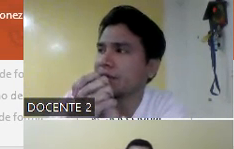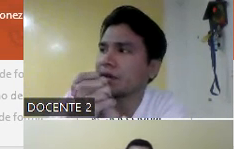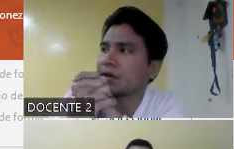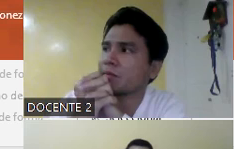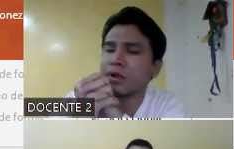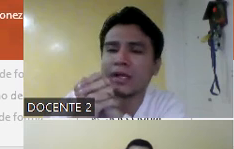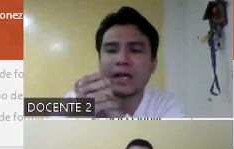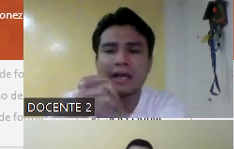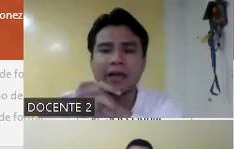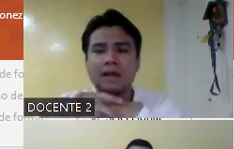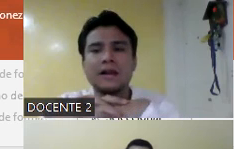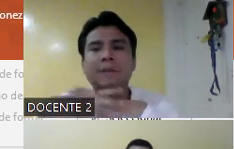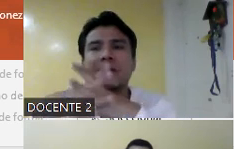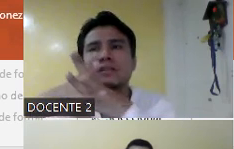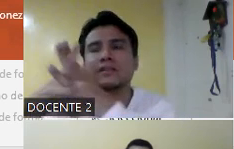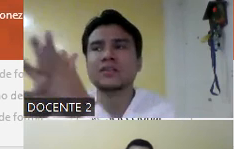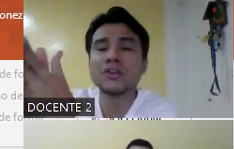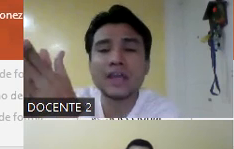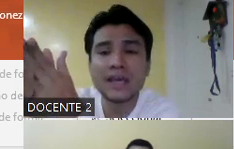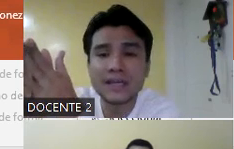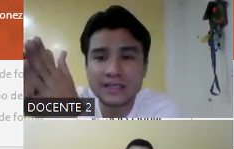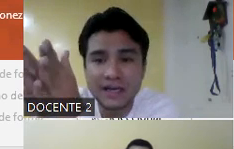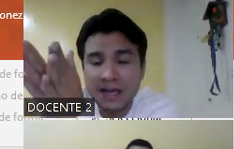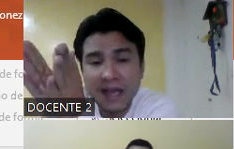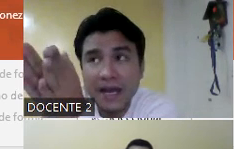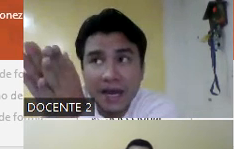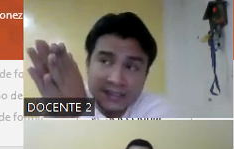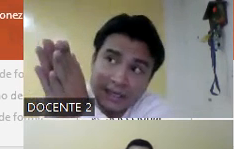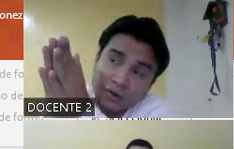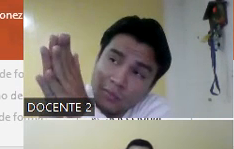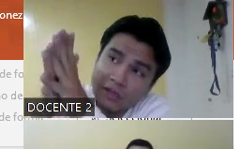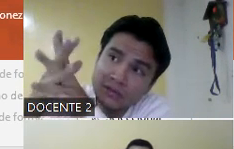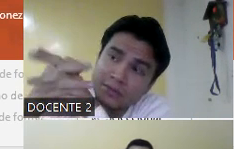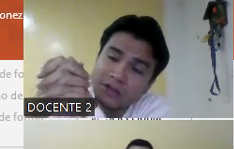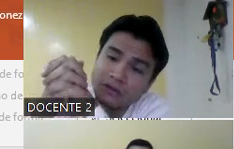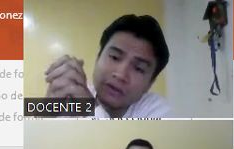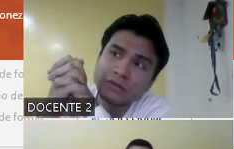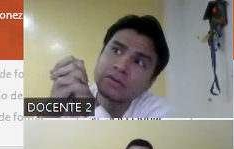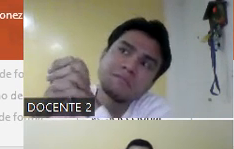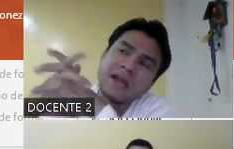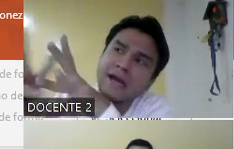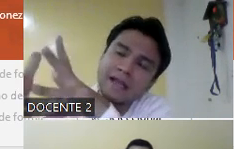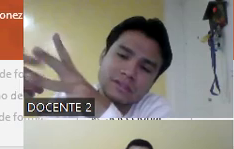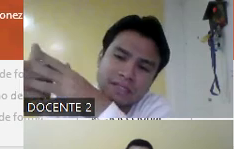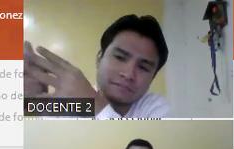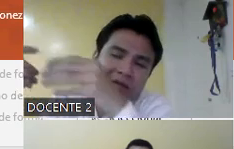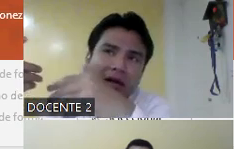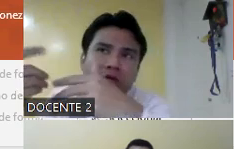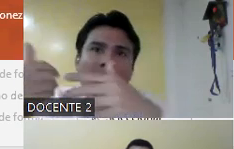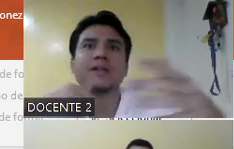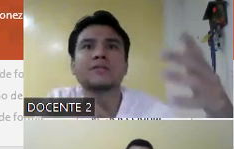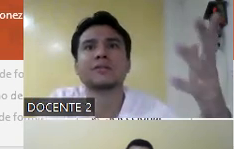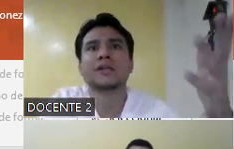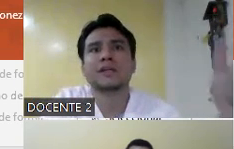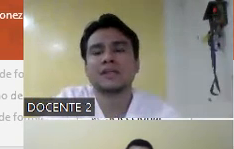la veo, puede que la percepción de ella hacia cómo la estoy viendo, incluso me agrada, o sea, en